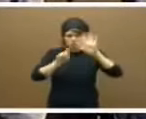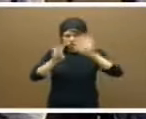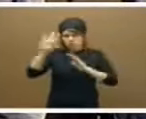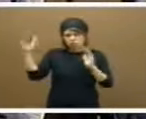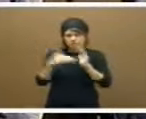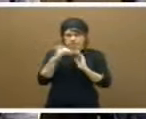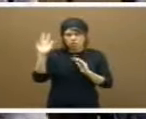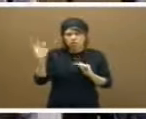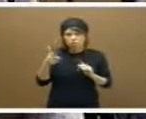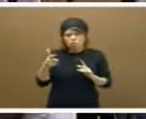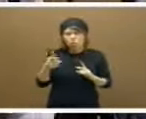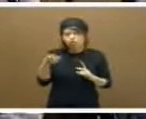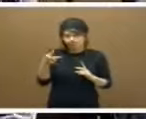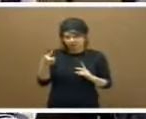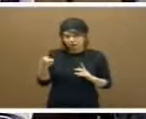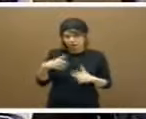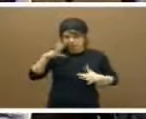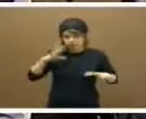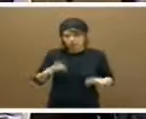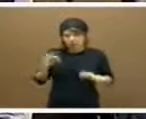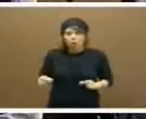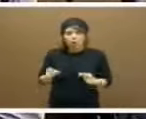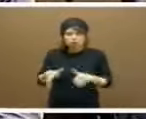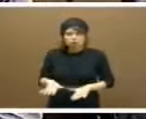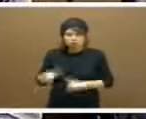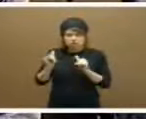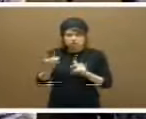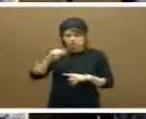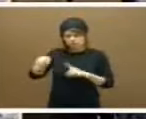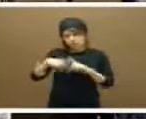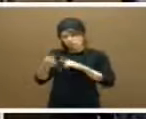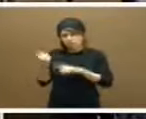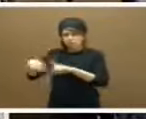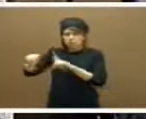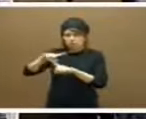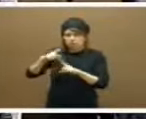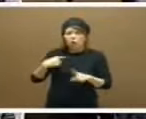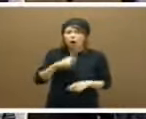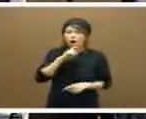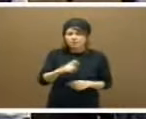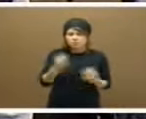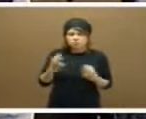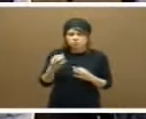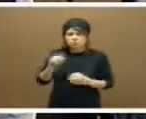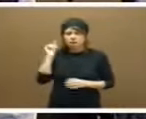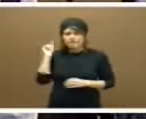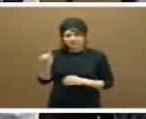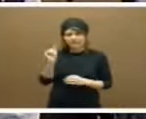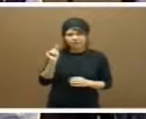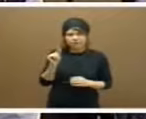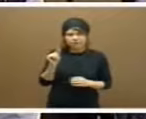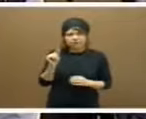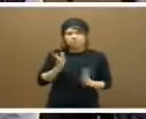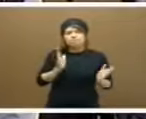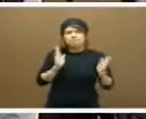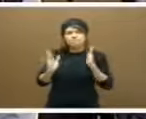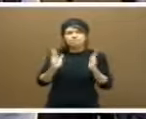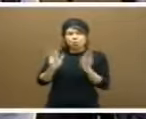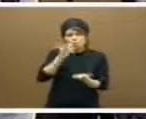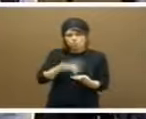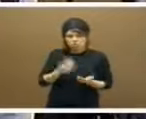68.362.000 euros corren el riesgo de que no se gasten y de que lo tengamos que devolver. Le anticipo el reproche más enérgico si cuando llega el momento